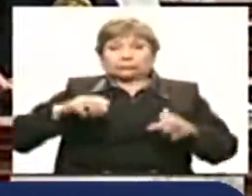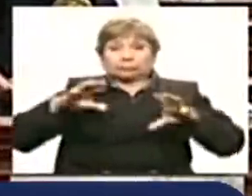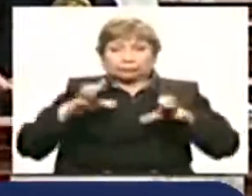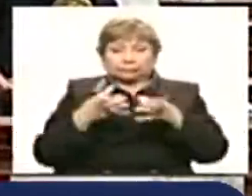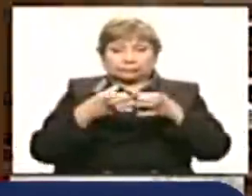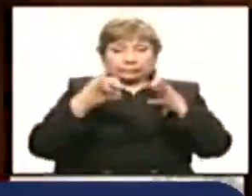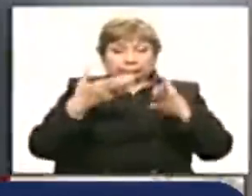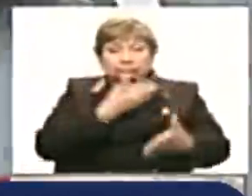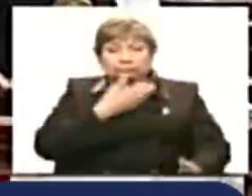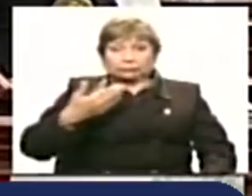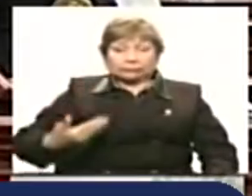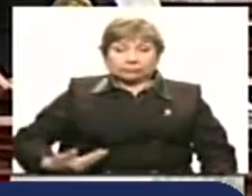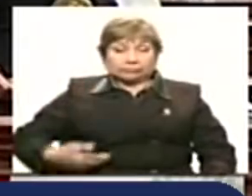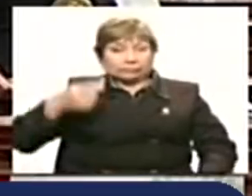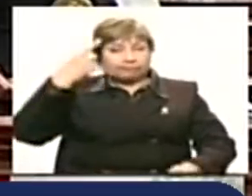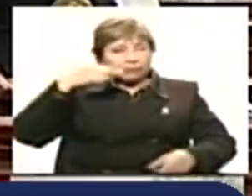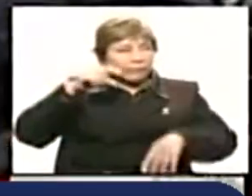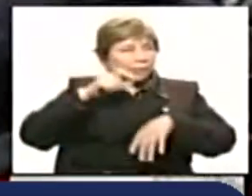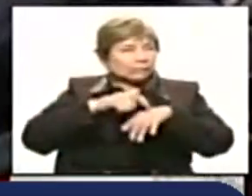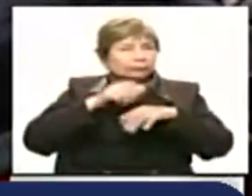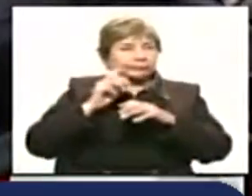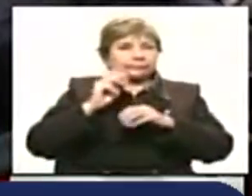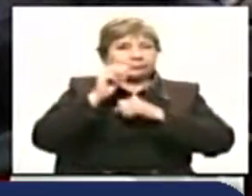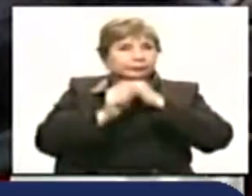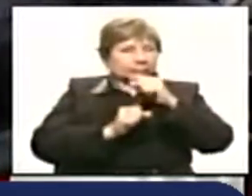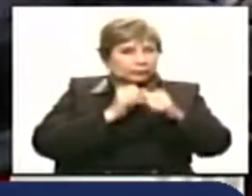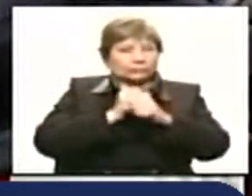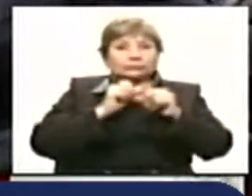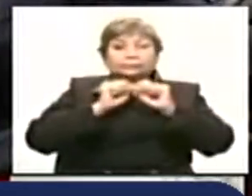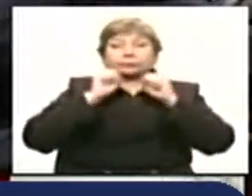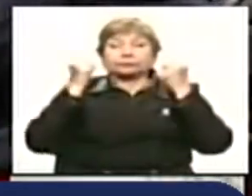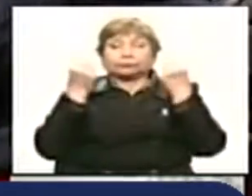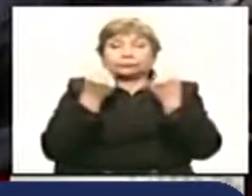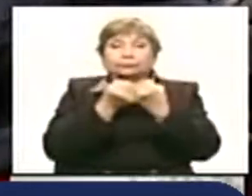de la República para el periodo anual de sesiones